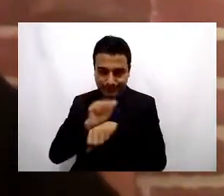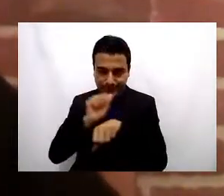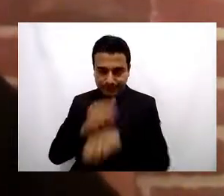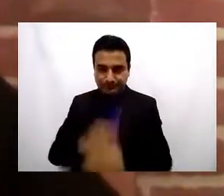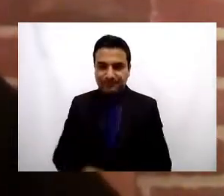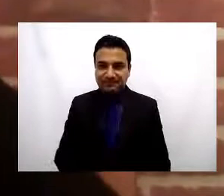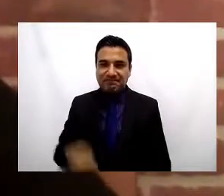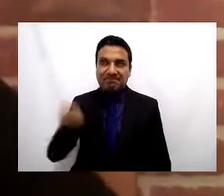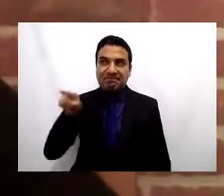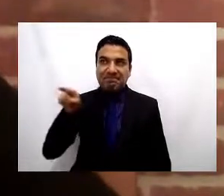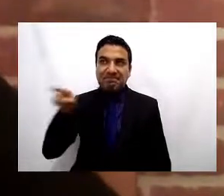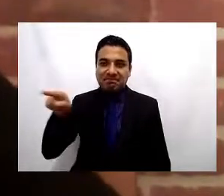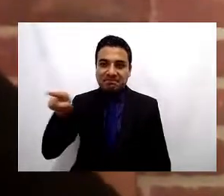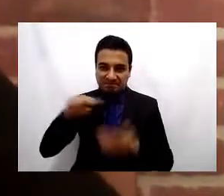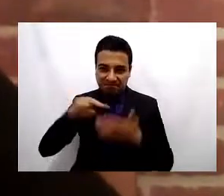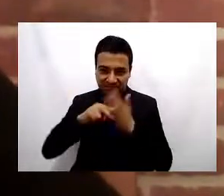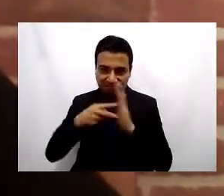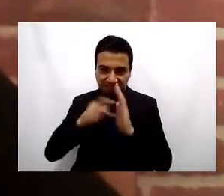ingeniero,